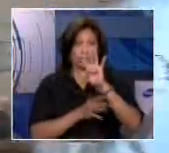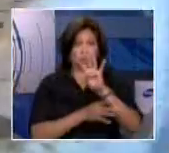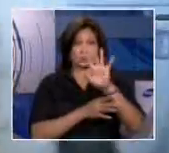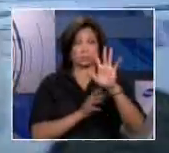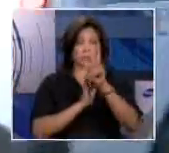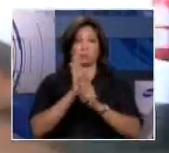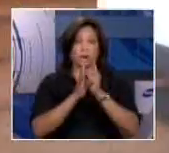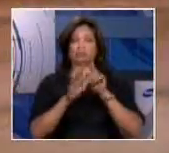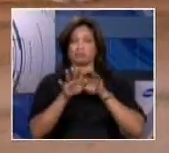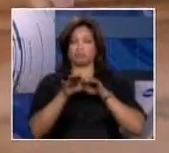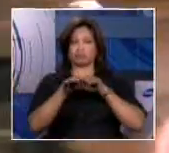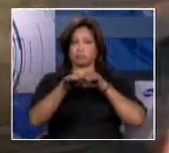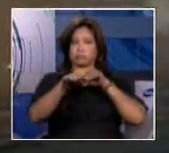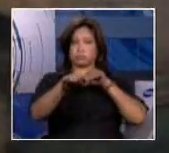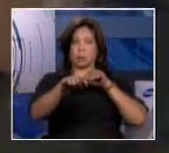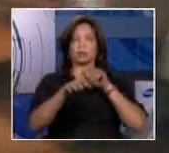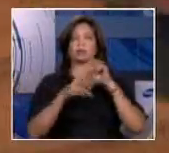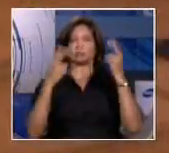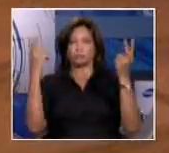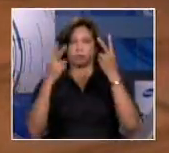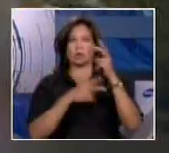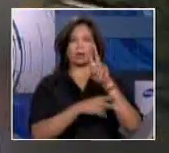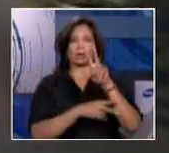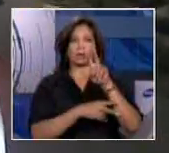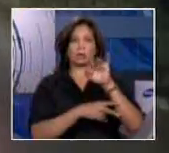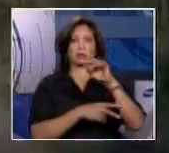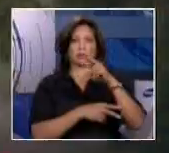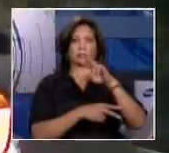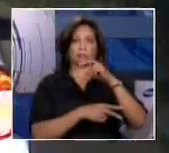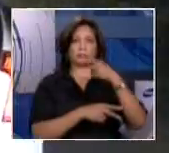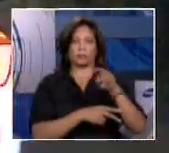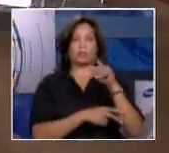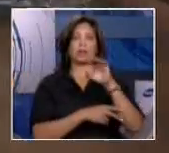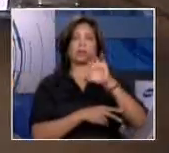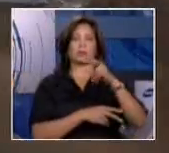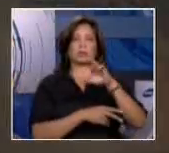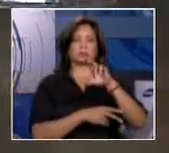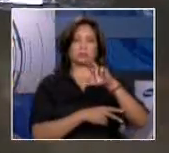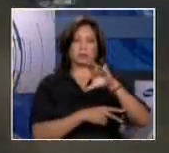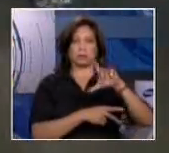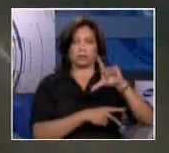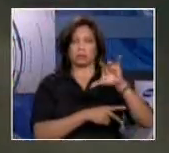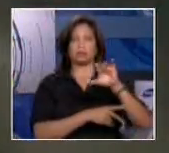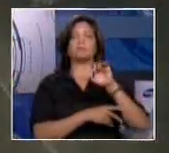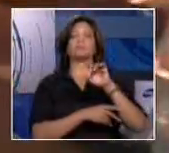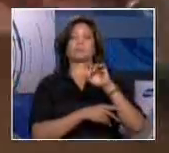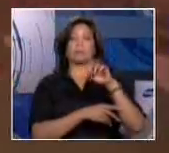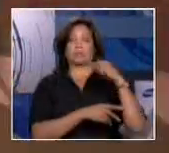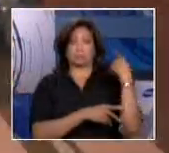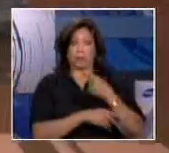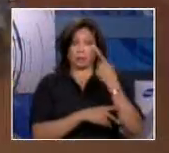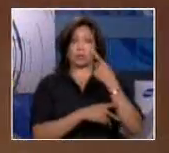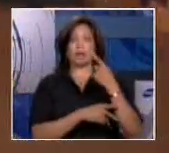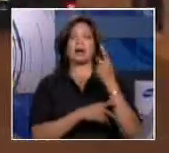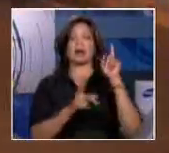en caravana, tomando las calles de La Victoria, La Virgen, la avenida Charles de Gaulle, la avenida España, George Washington, hasta salir